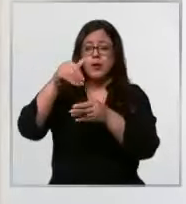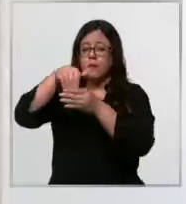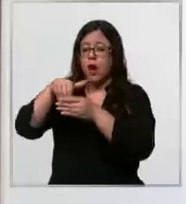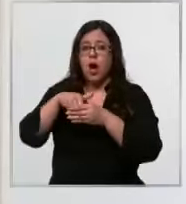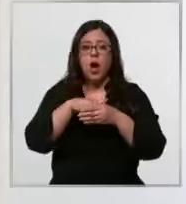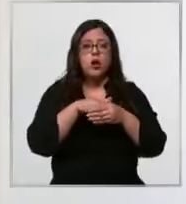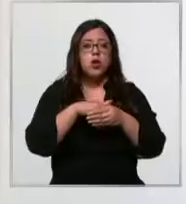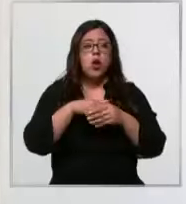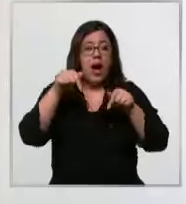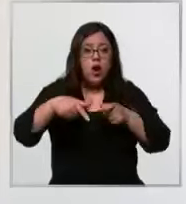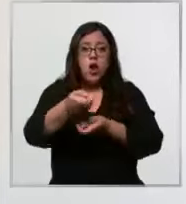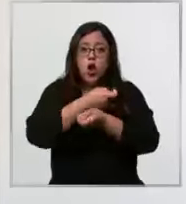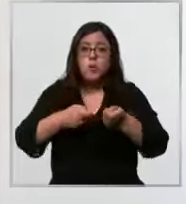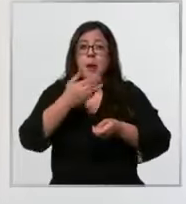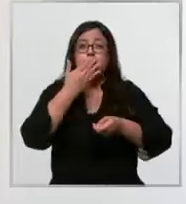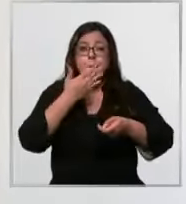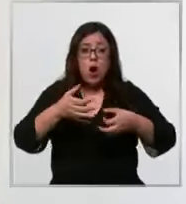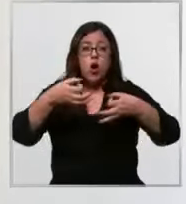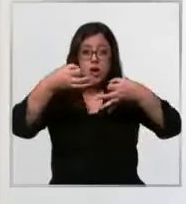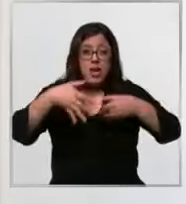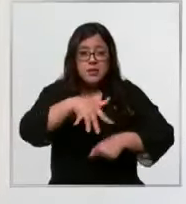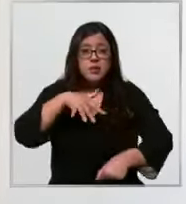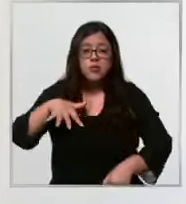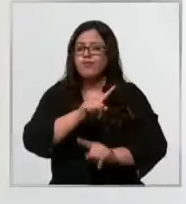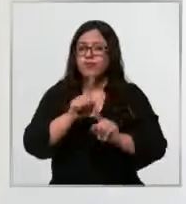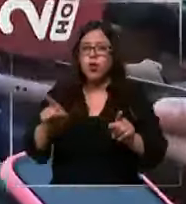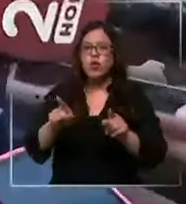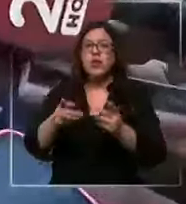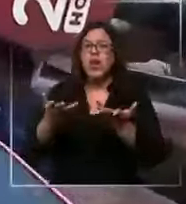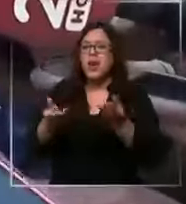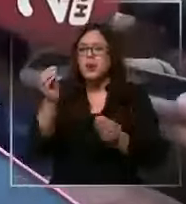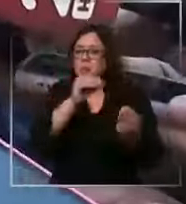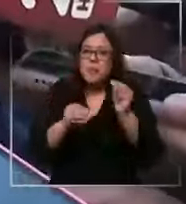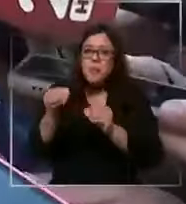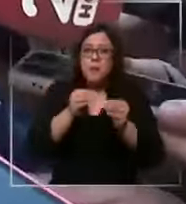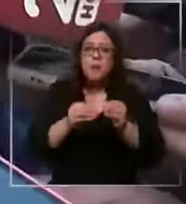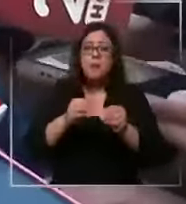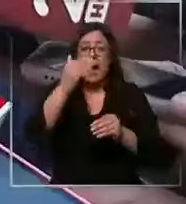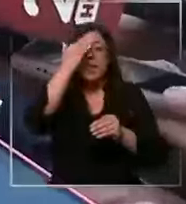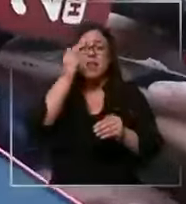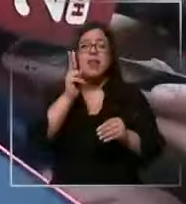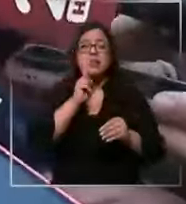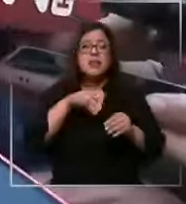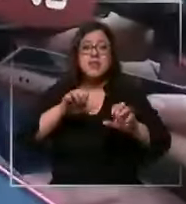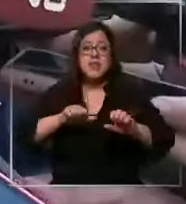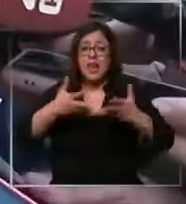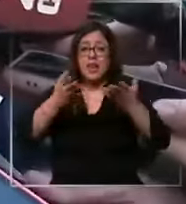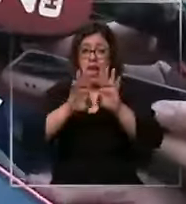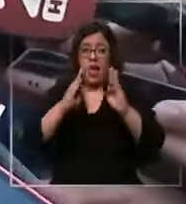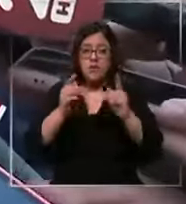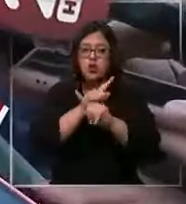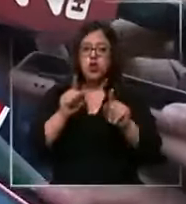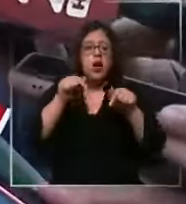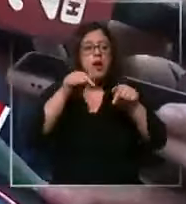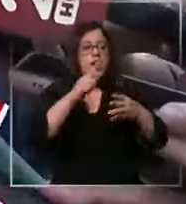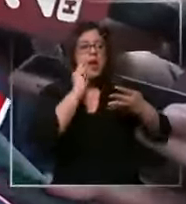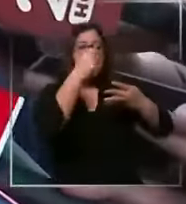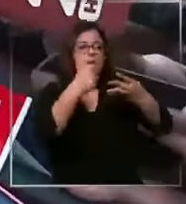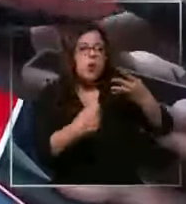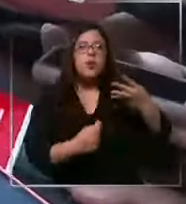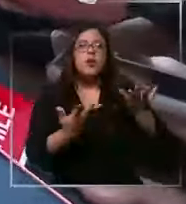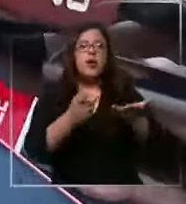está en el mejor momento como para sumar más días sin abrir. Vamos a estar ahora evaluando con las Express, así como también nos